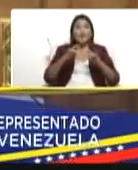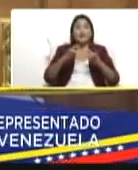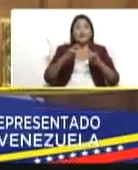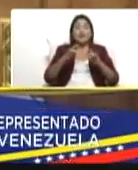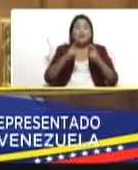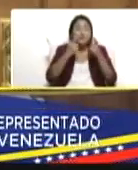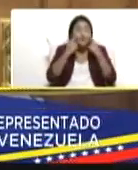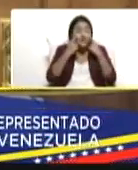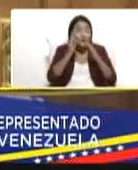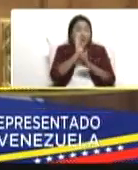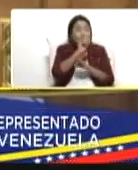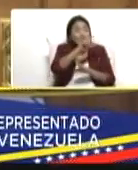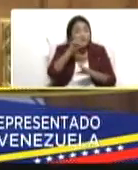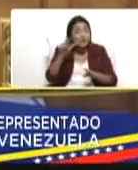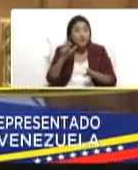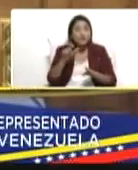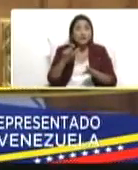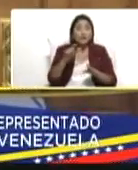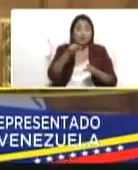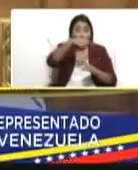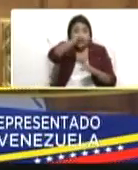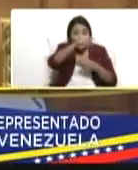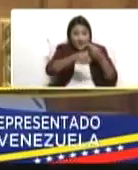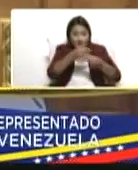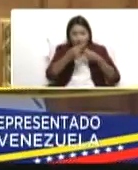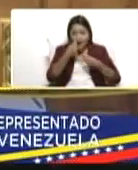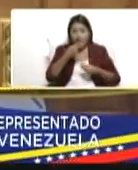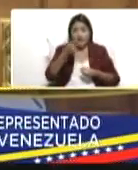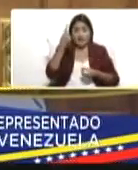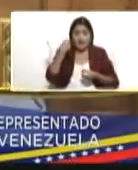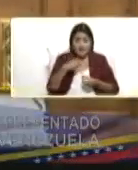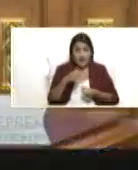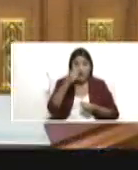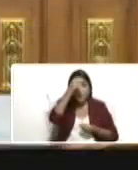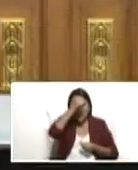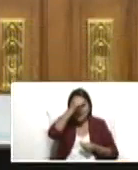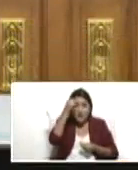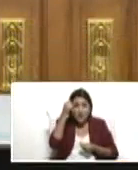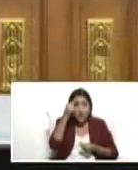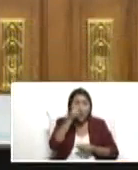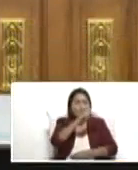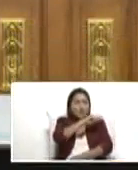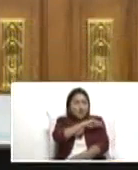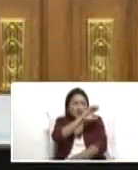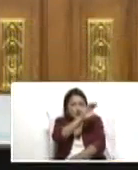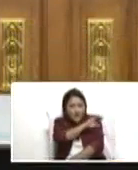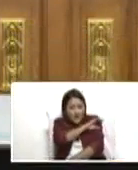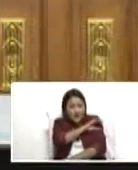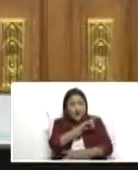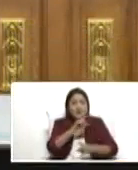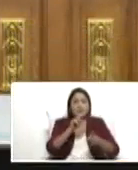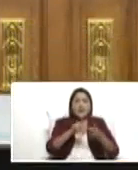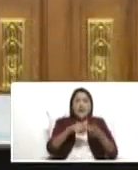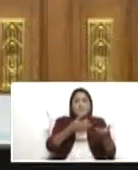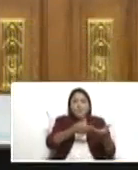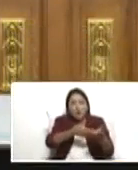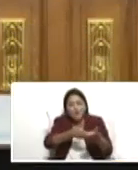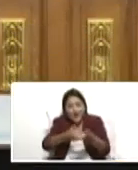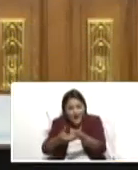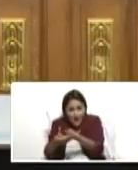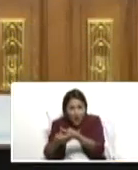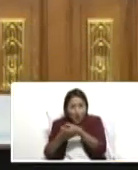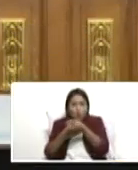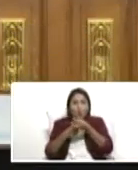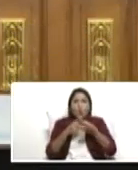seguridad el despliegue que ustedes han hecho ayer con todo el personal de Protección Civil Todo el personal